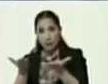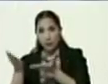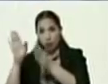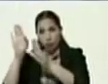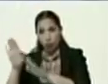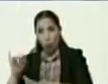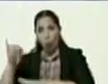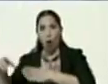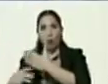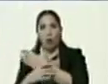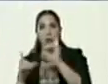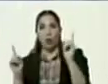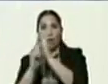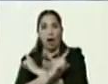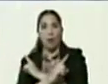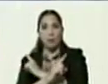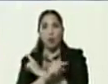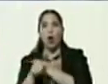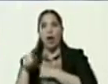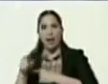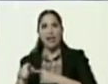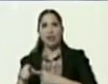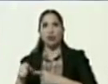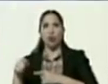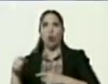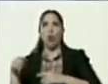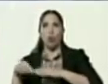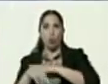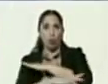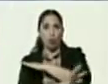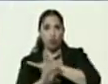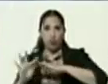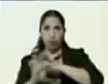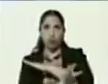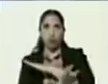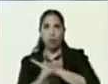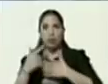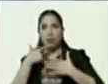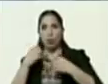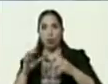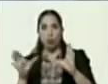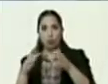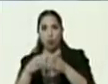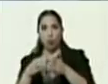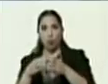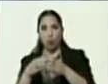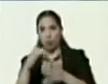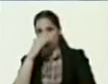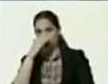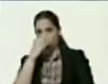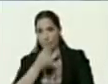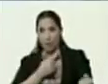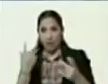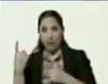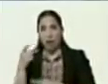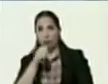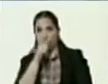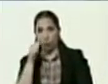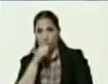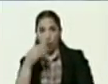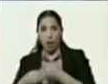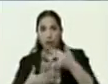a cambio de que eso se convirtiera en un corredor seguro para la banda de los rastrojos para pasar droga para cometer